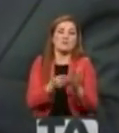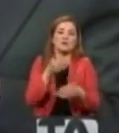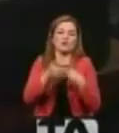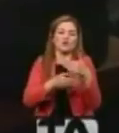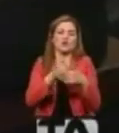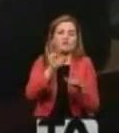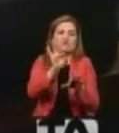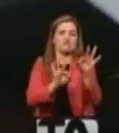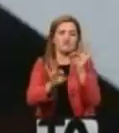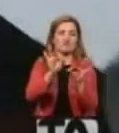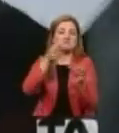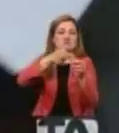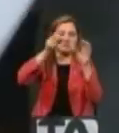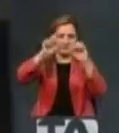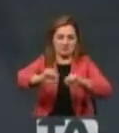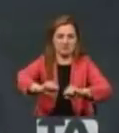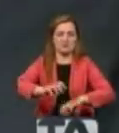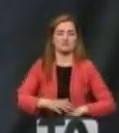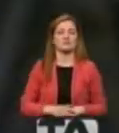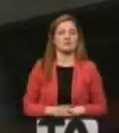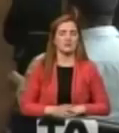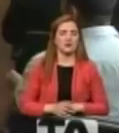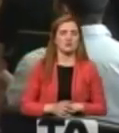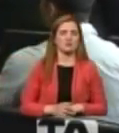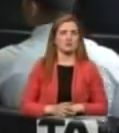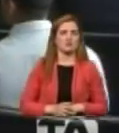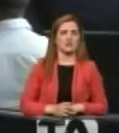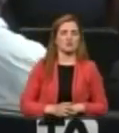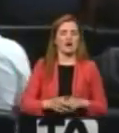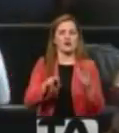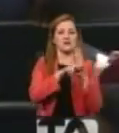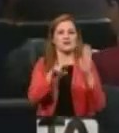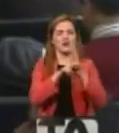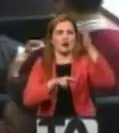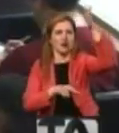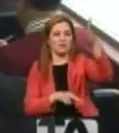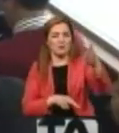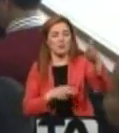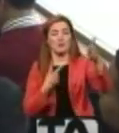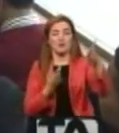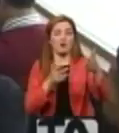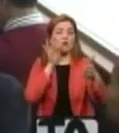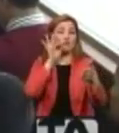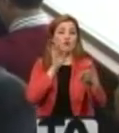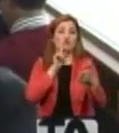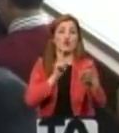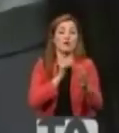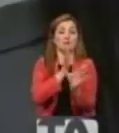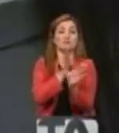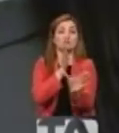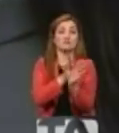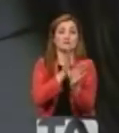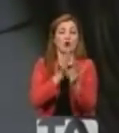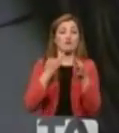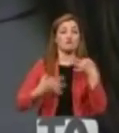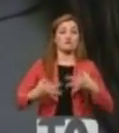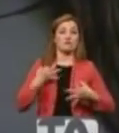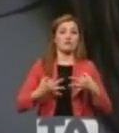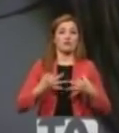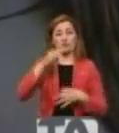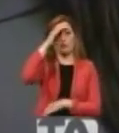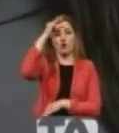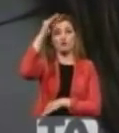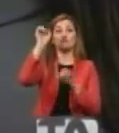proceso de selección. Quienes fueron apartados por no cumplir con el requisito de la estatura podrán rendir las pruebas psicológicas y físicas para